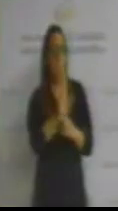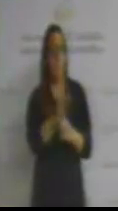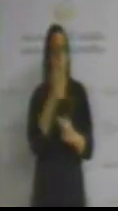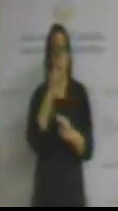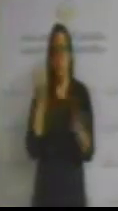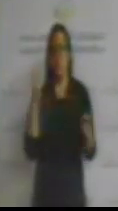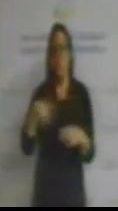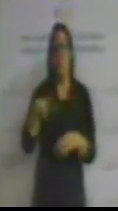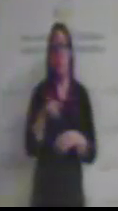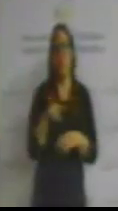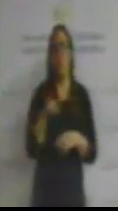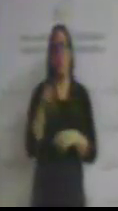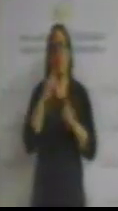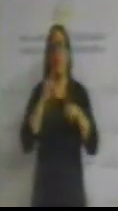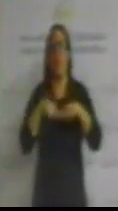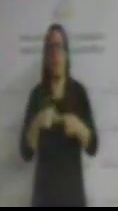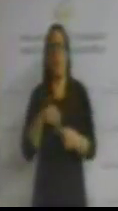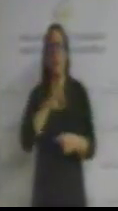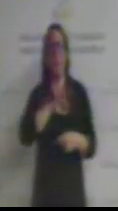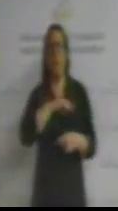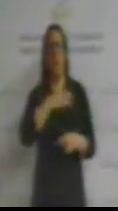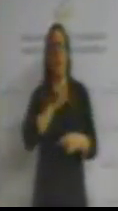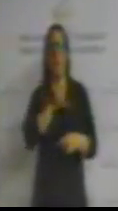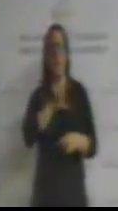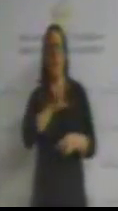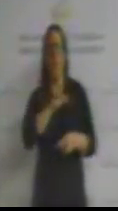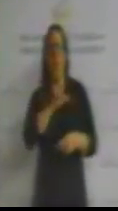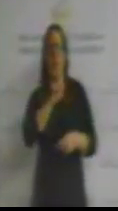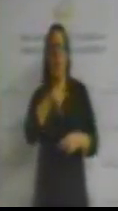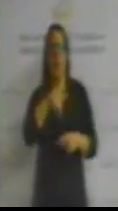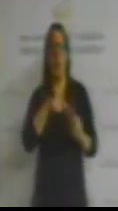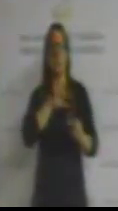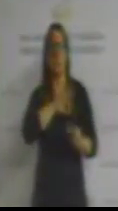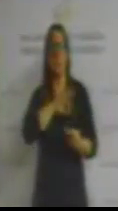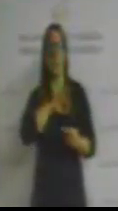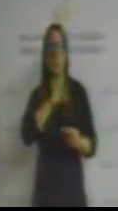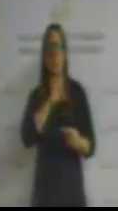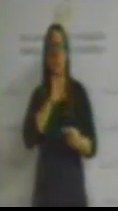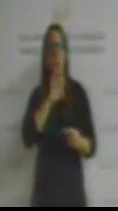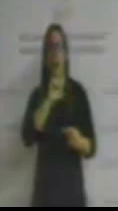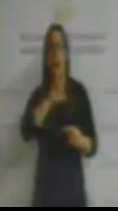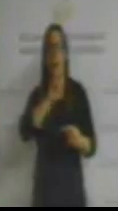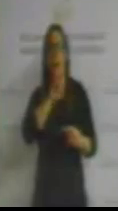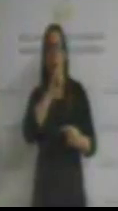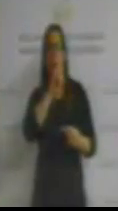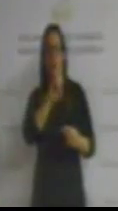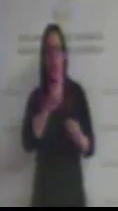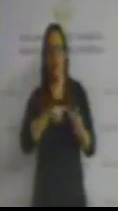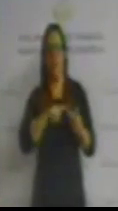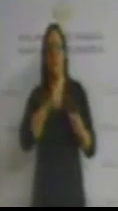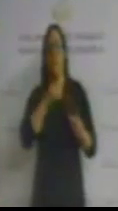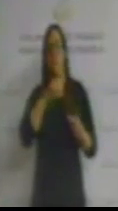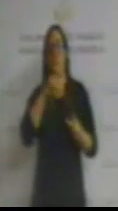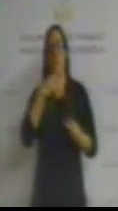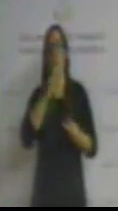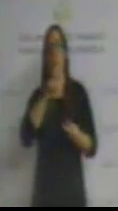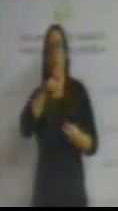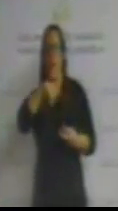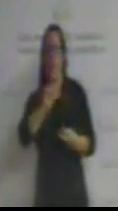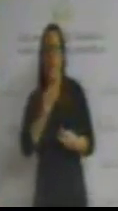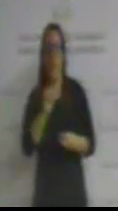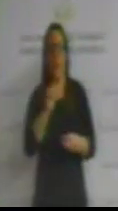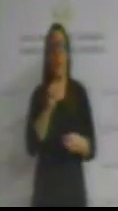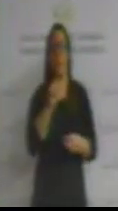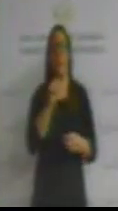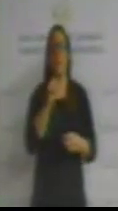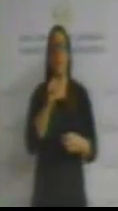familias de Francisco Berlanga Robles, de Sebastián Arroyo González, de José Manuel Baena Martín, de Jesús